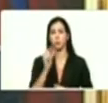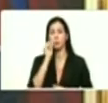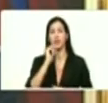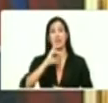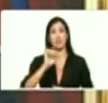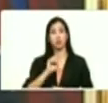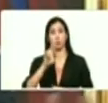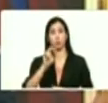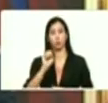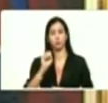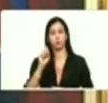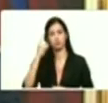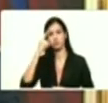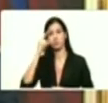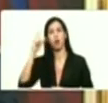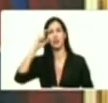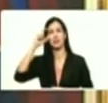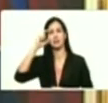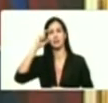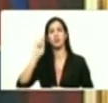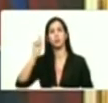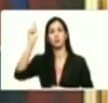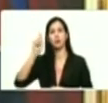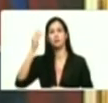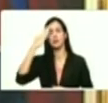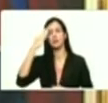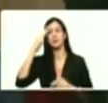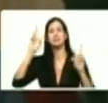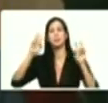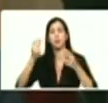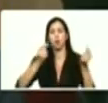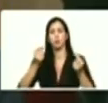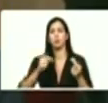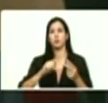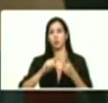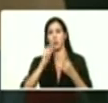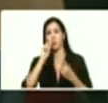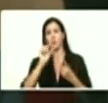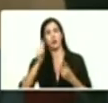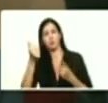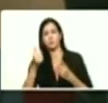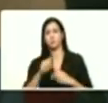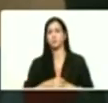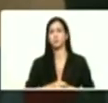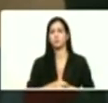estudia los temas económicos Pérez Javá camarada de la economía